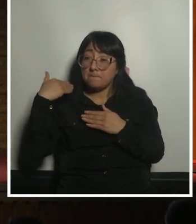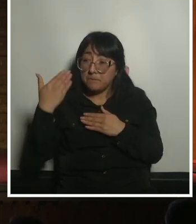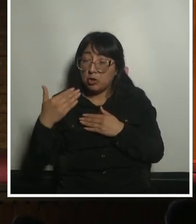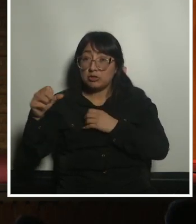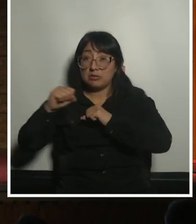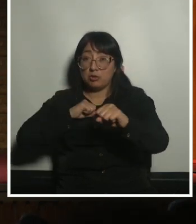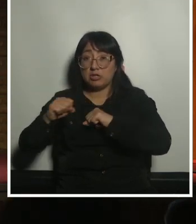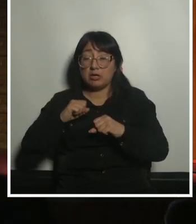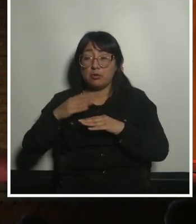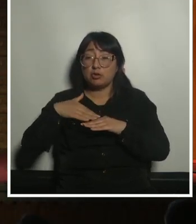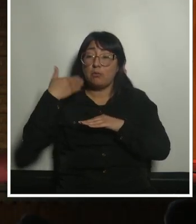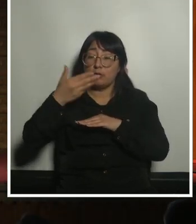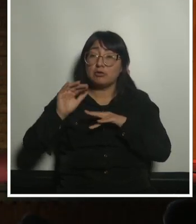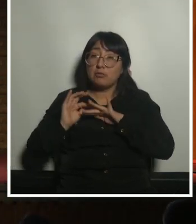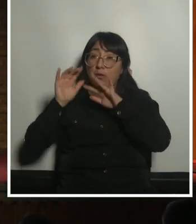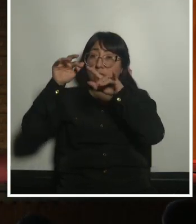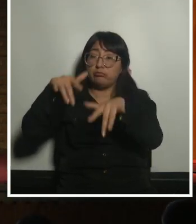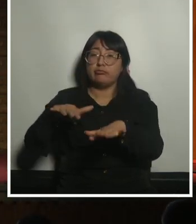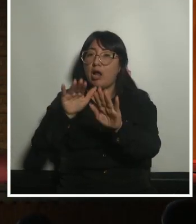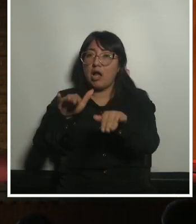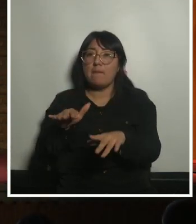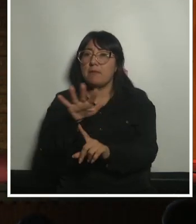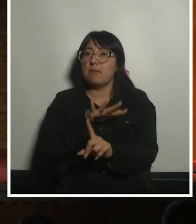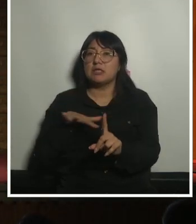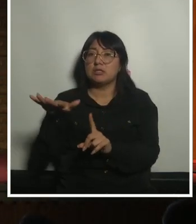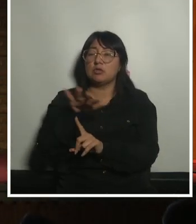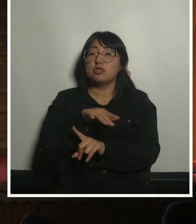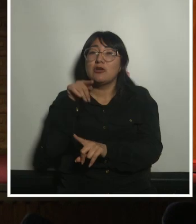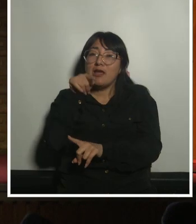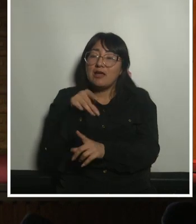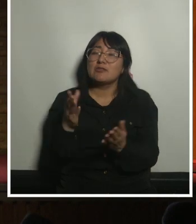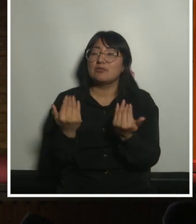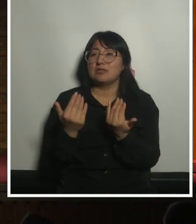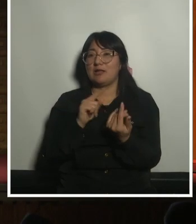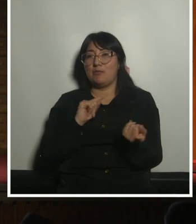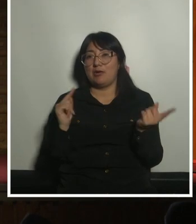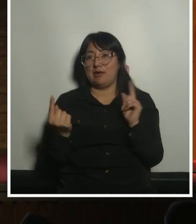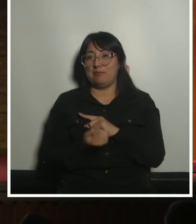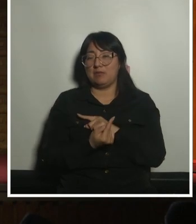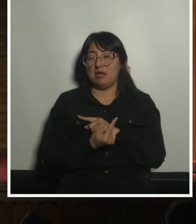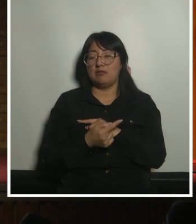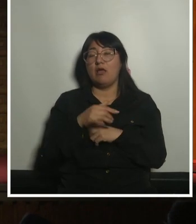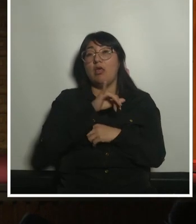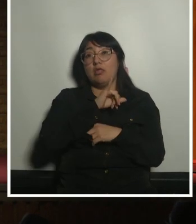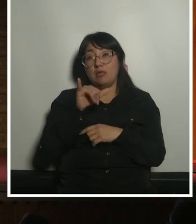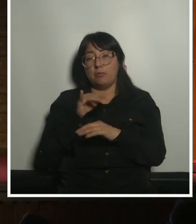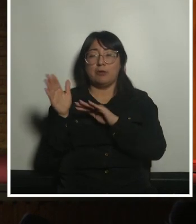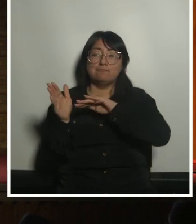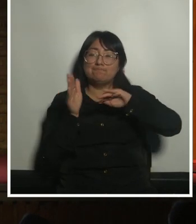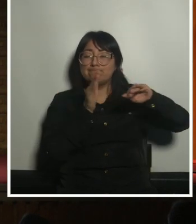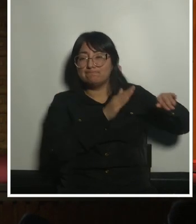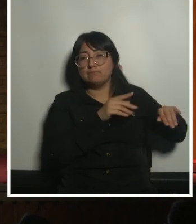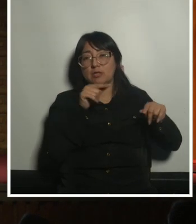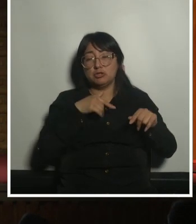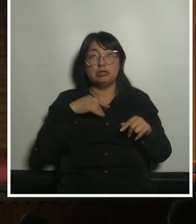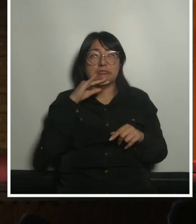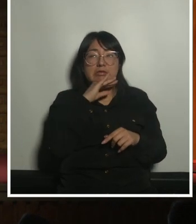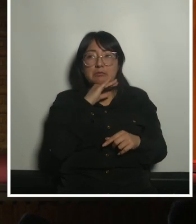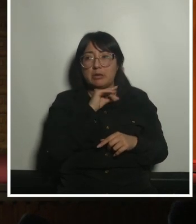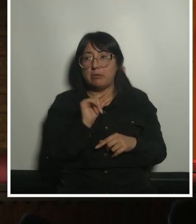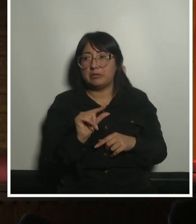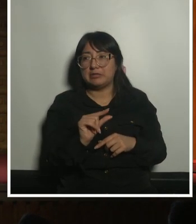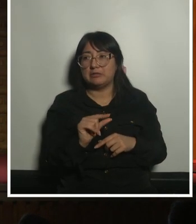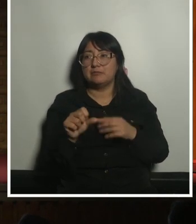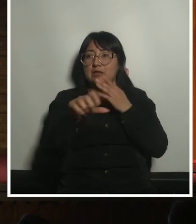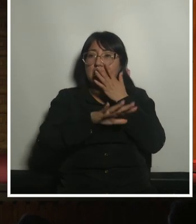evento anterior, que era justamente lo que queríamos remediar. Lo que pasó luego con esta, me voy a apurar un poquito,